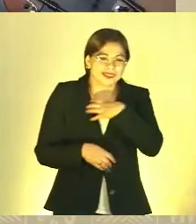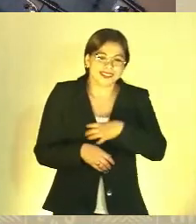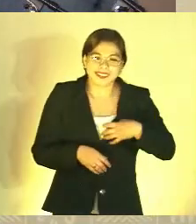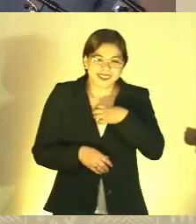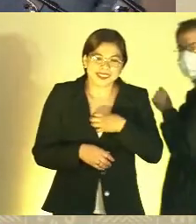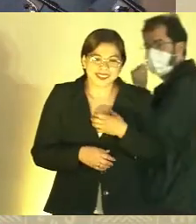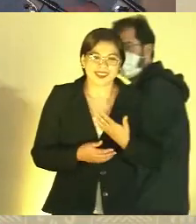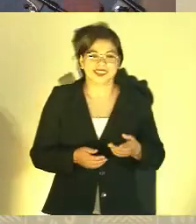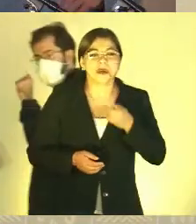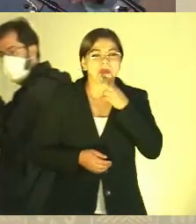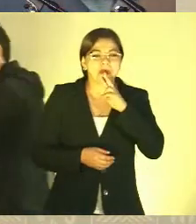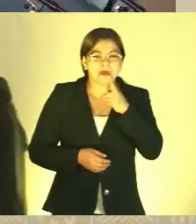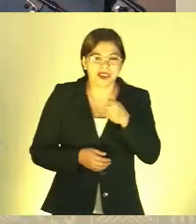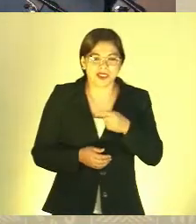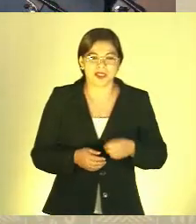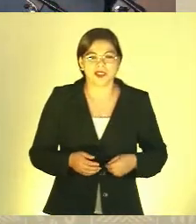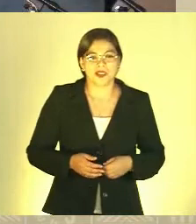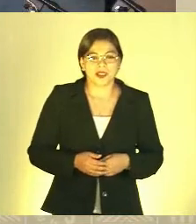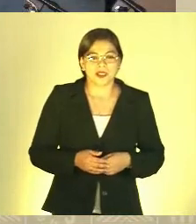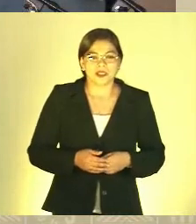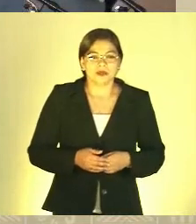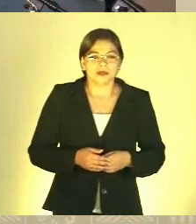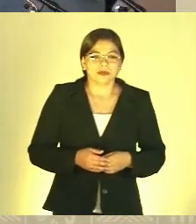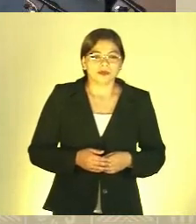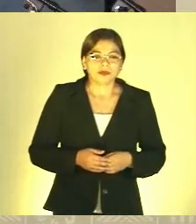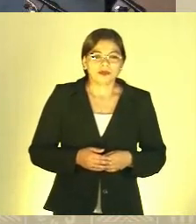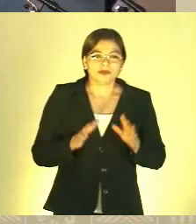va a haber de todo.